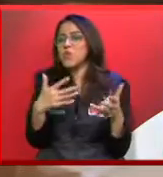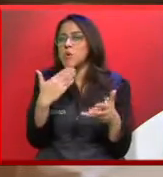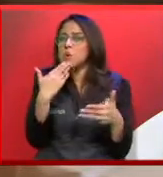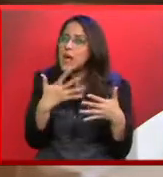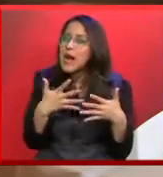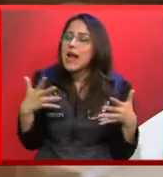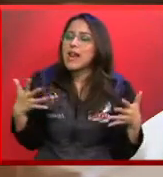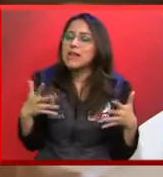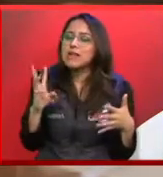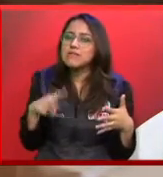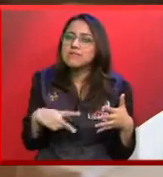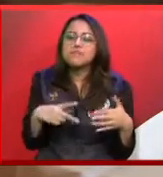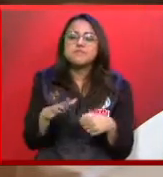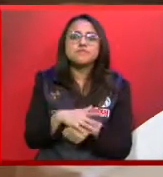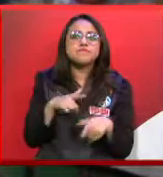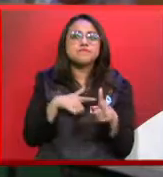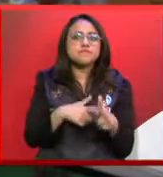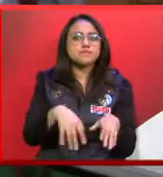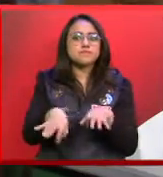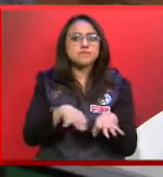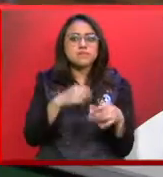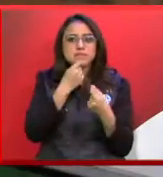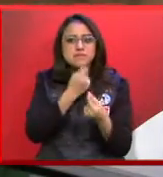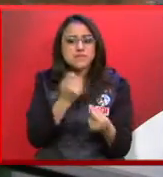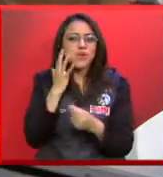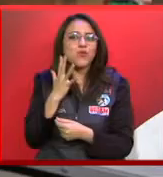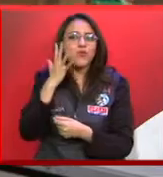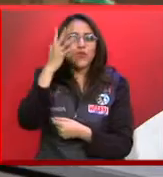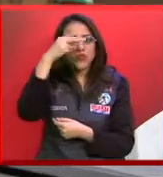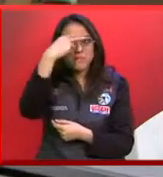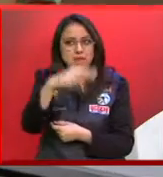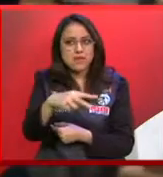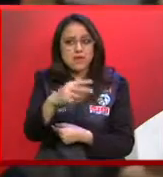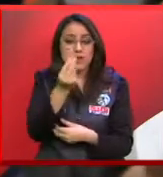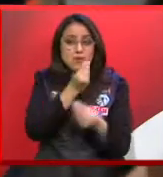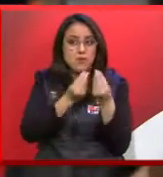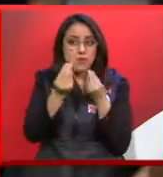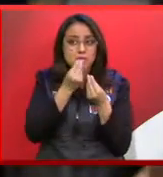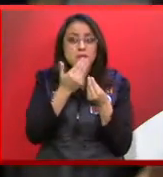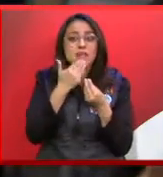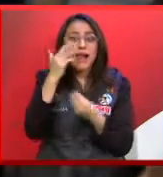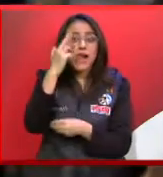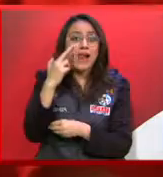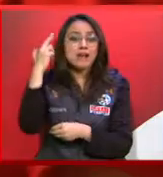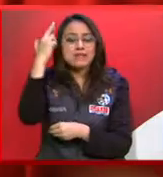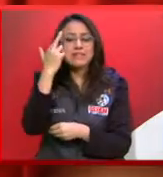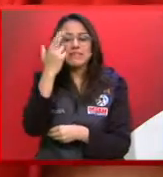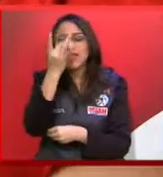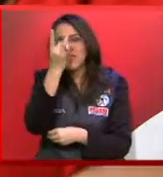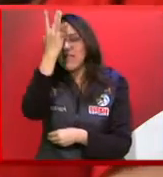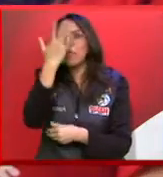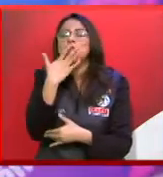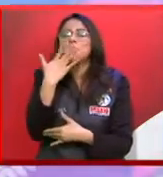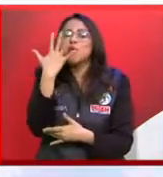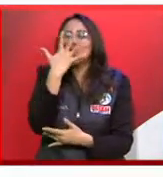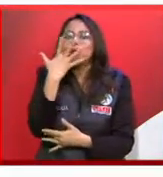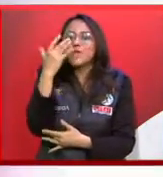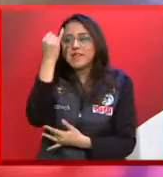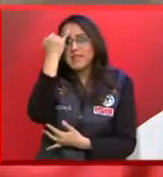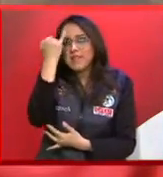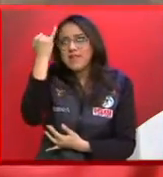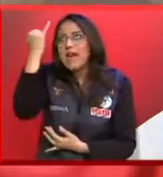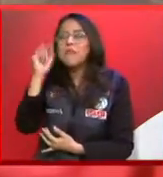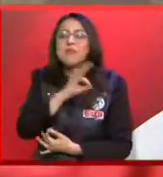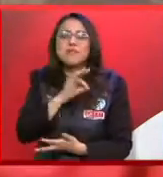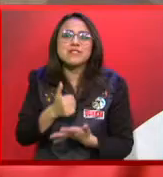y sobre todo que trabaja con niños, que es el futuro. Creo que además de nutrirlos, la parte de Reyes es una ilusión muy grande en donde si podemos